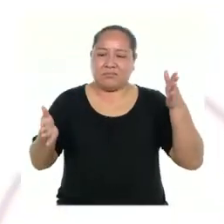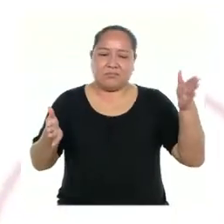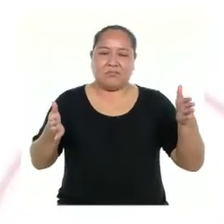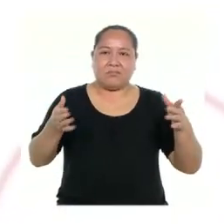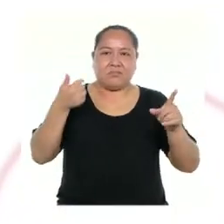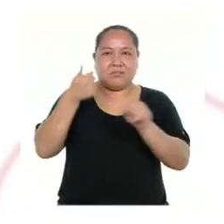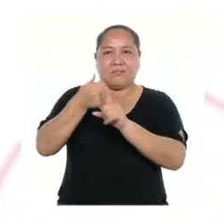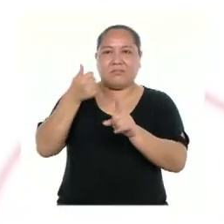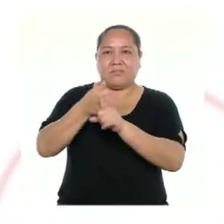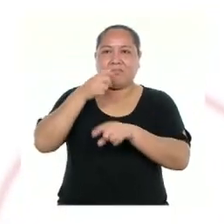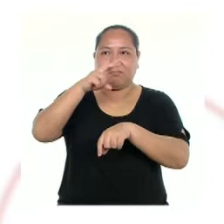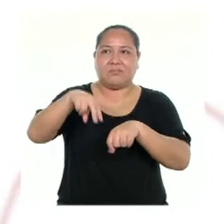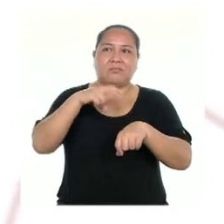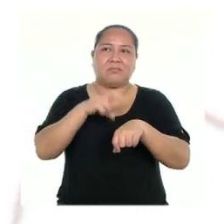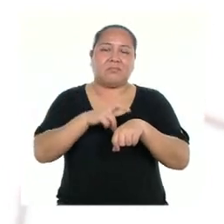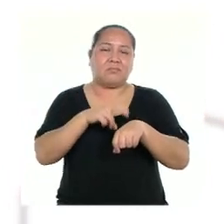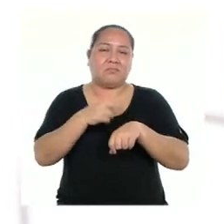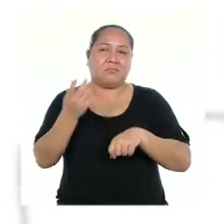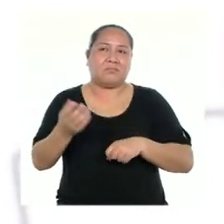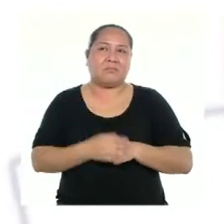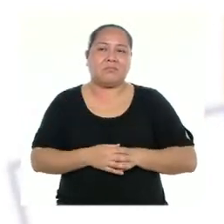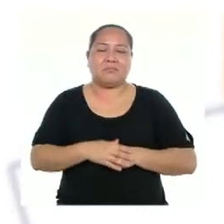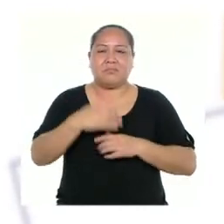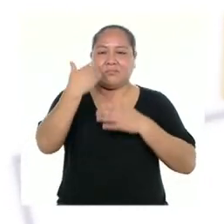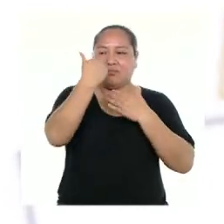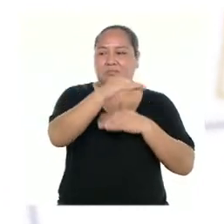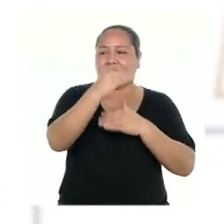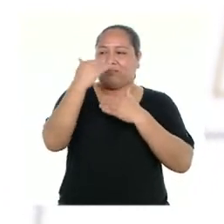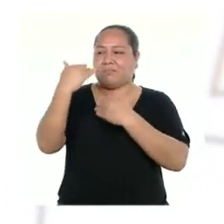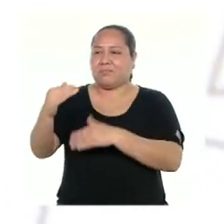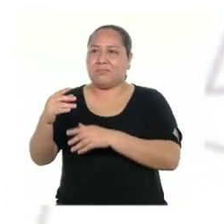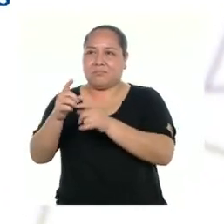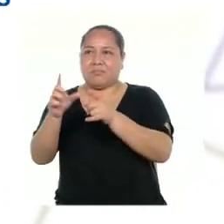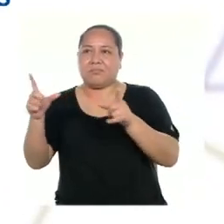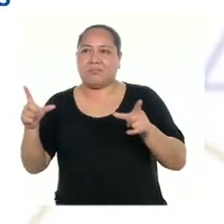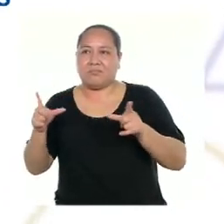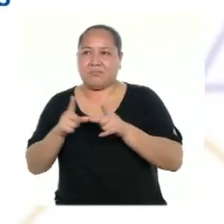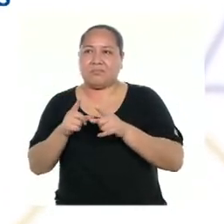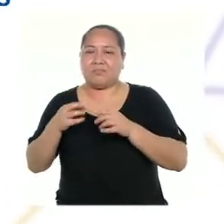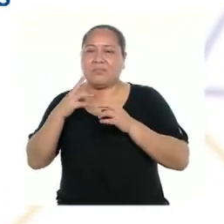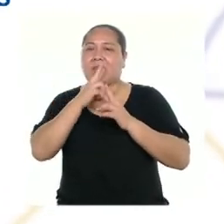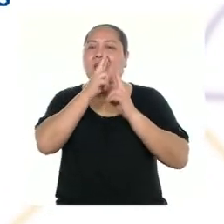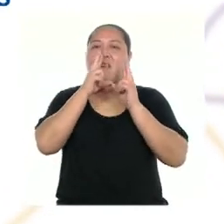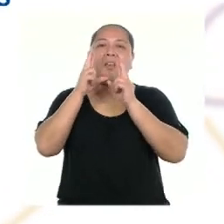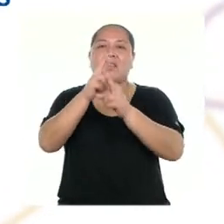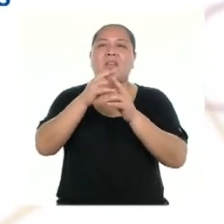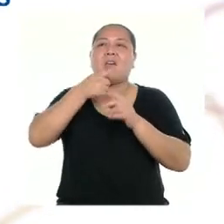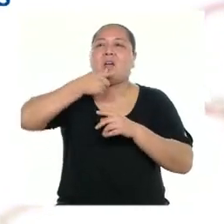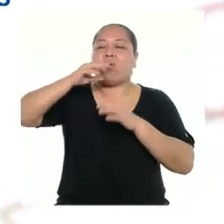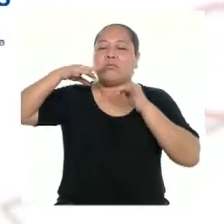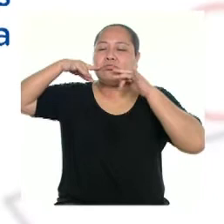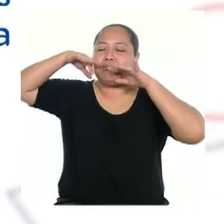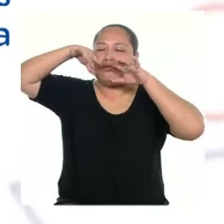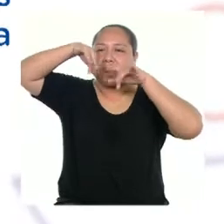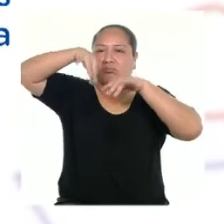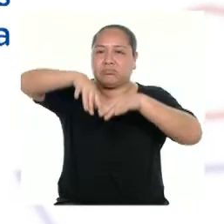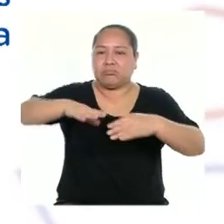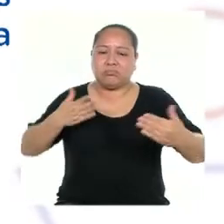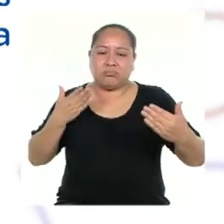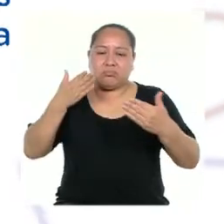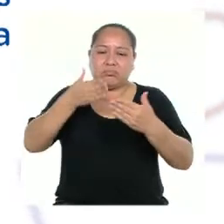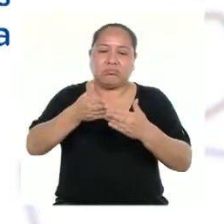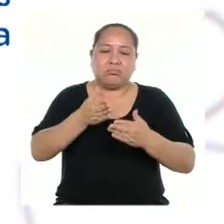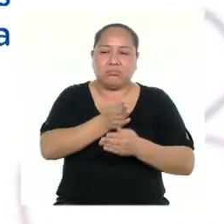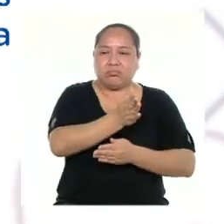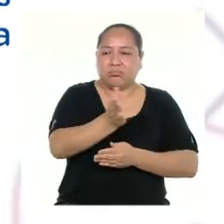propia naturaleza, esencialmente por los límites de zonas de escurrimiento de las aguas superficiales que convergen hacia un